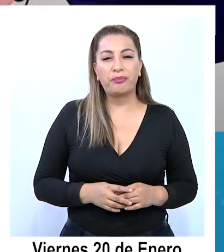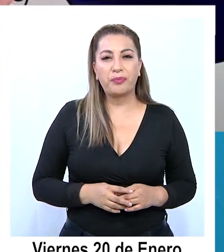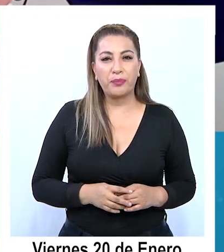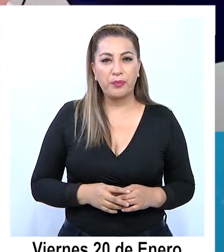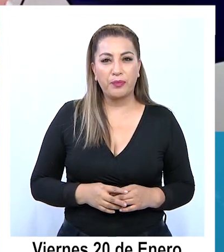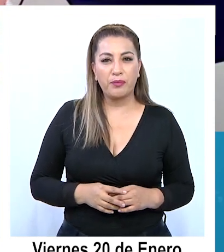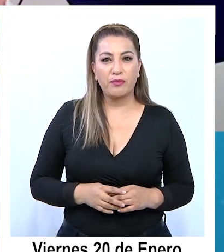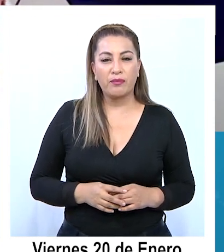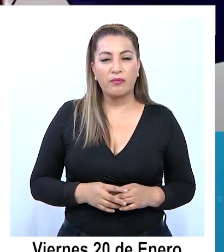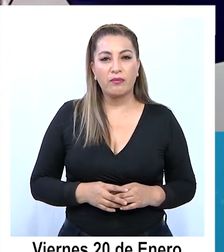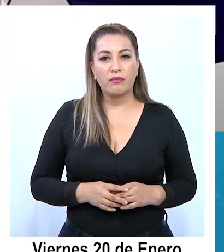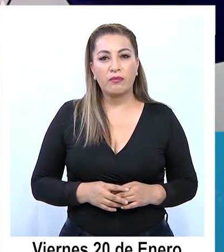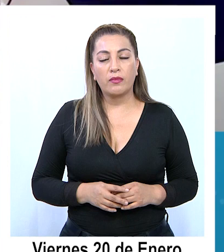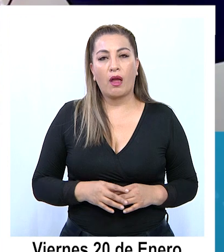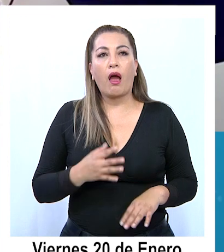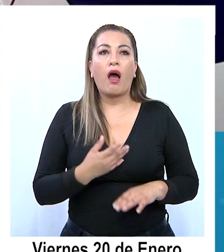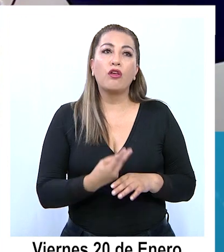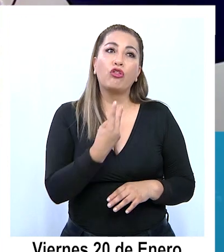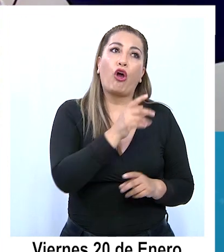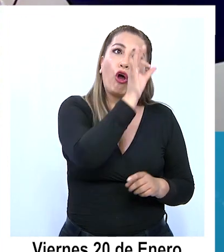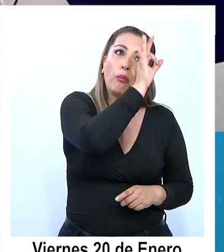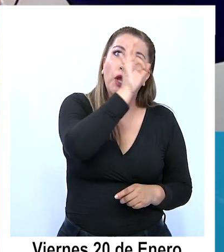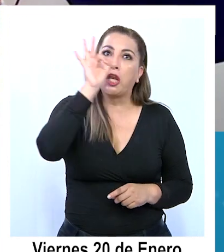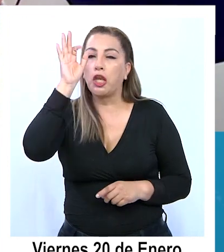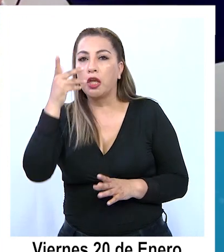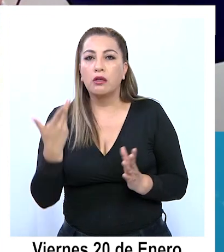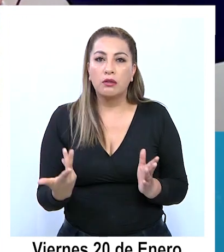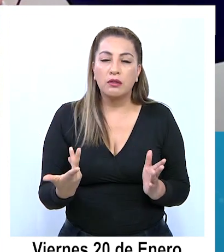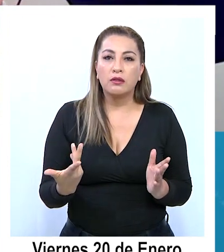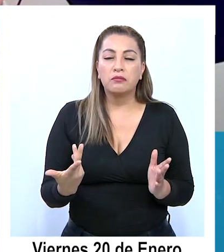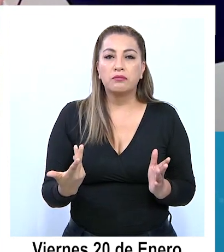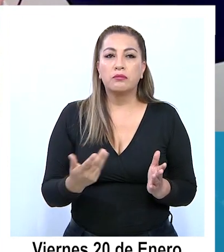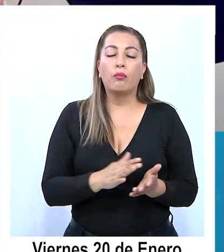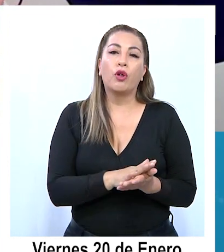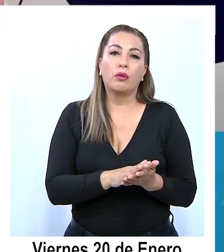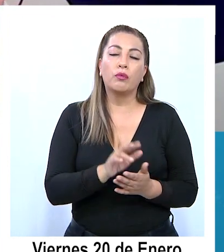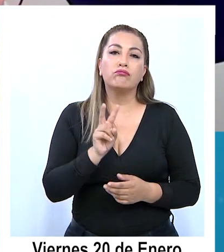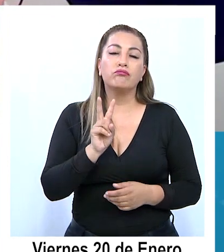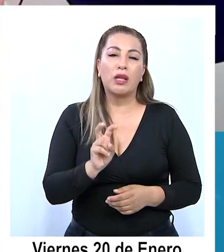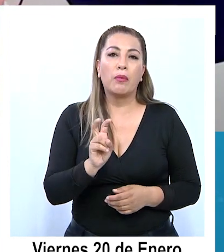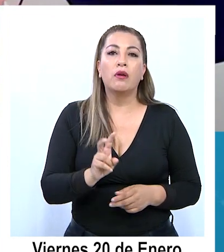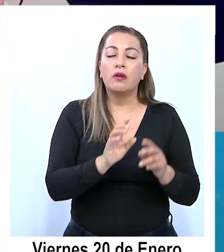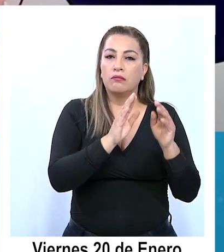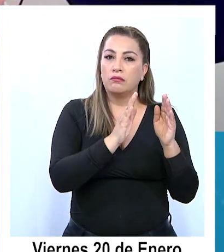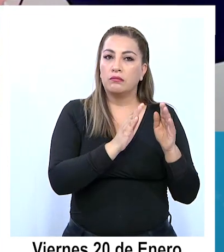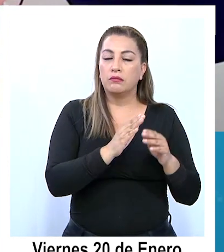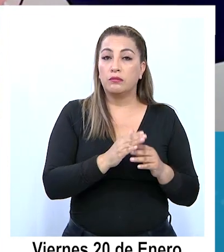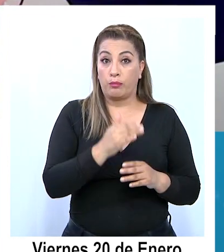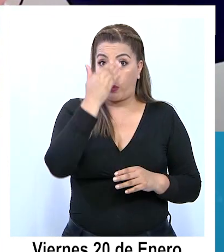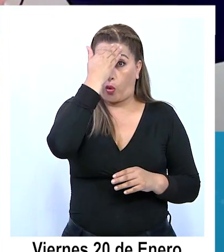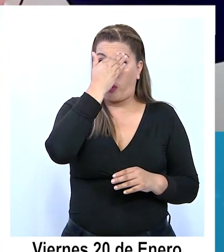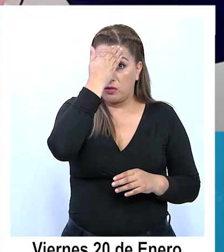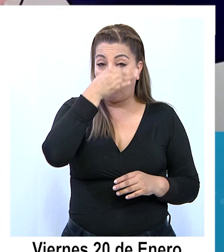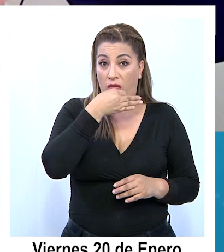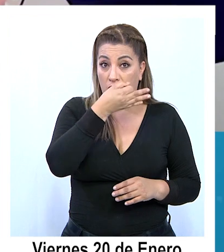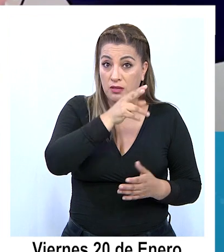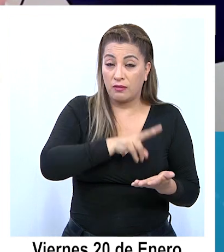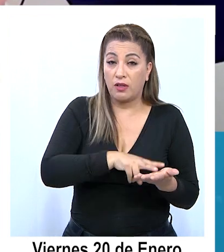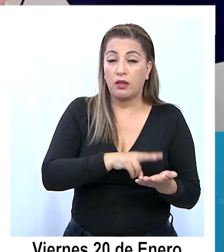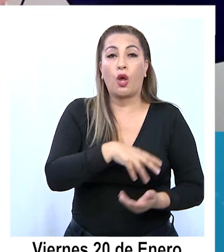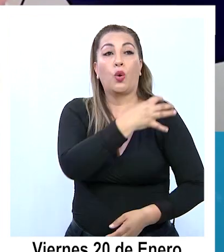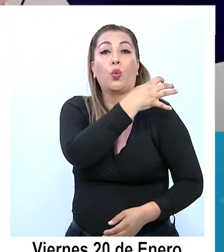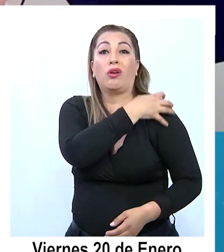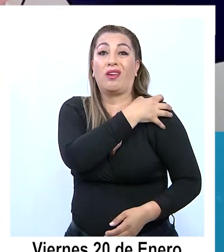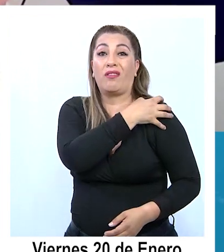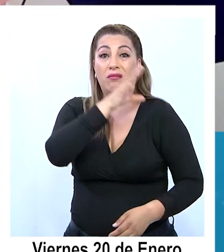Bueno, uno puede tomarlo de dos maneras, ¿no es cierto? Lo puede tomar como una preocupación sincera de un comandante